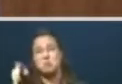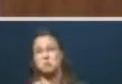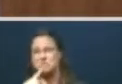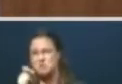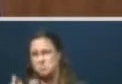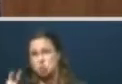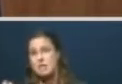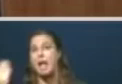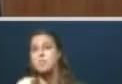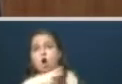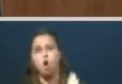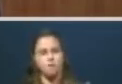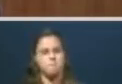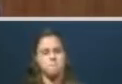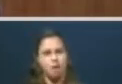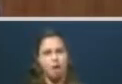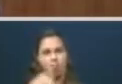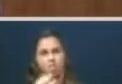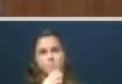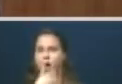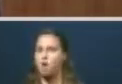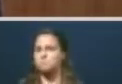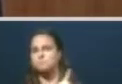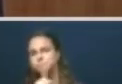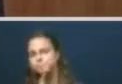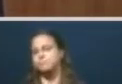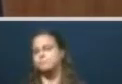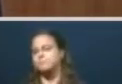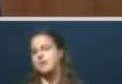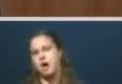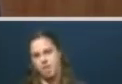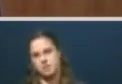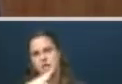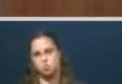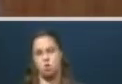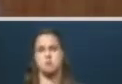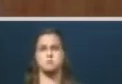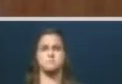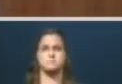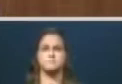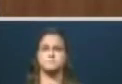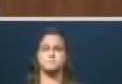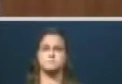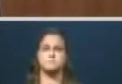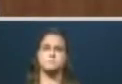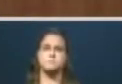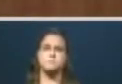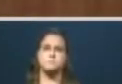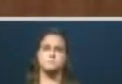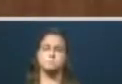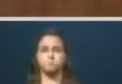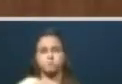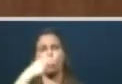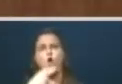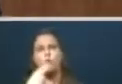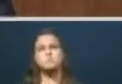debían pagar por sus medicamentos hoy los obtengan de forma completamente gratuita nuestro